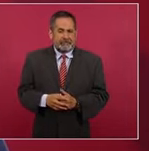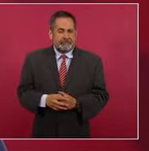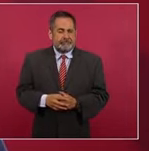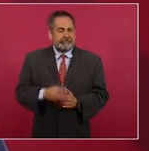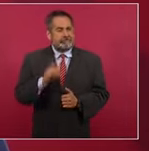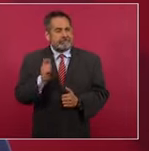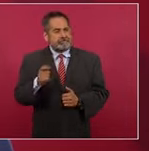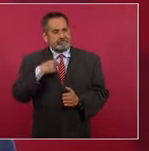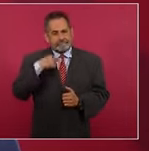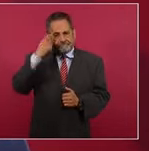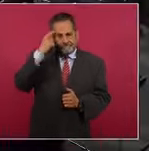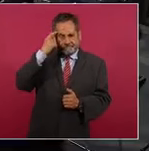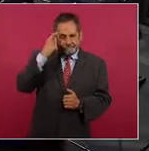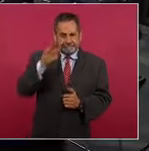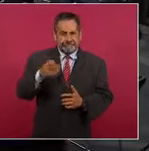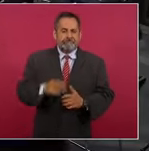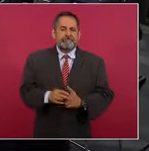Entonces,